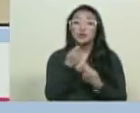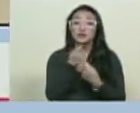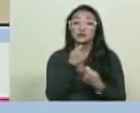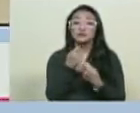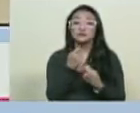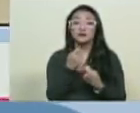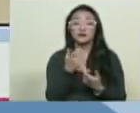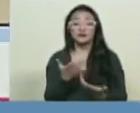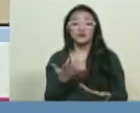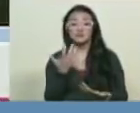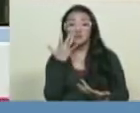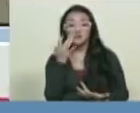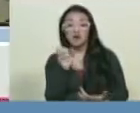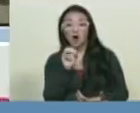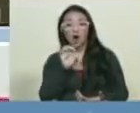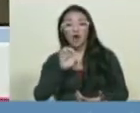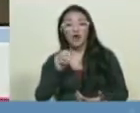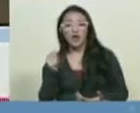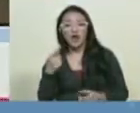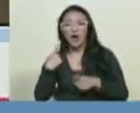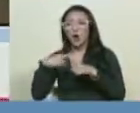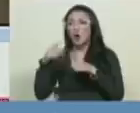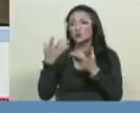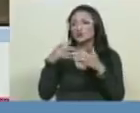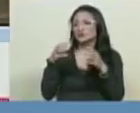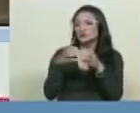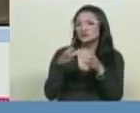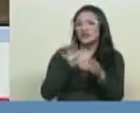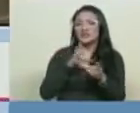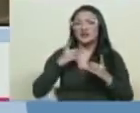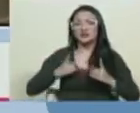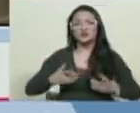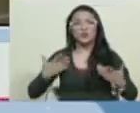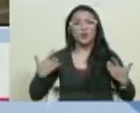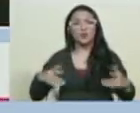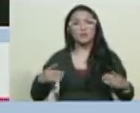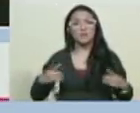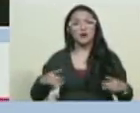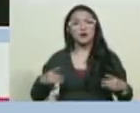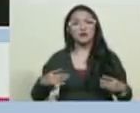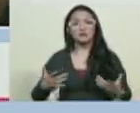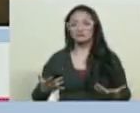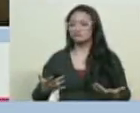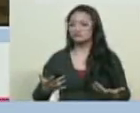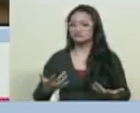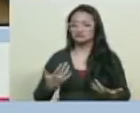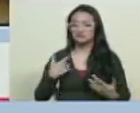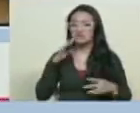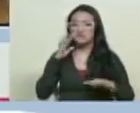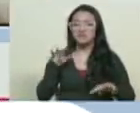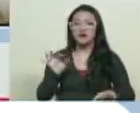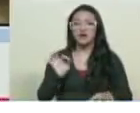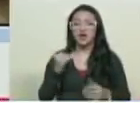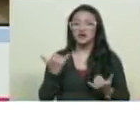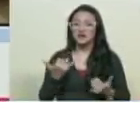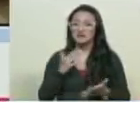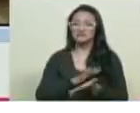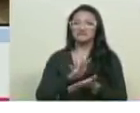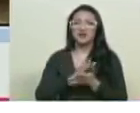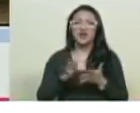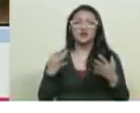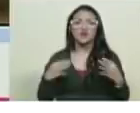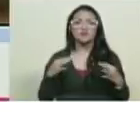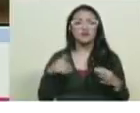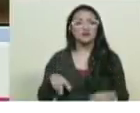ven ni en la OEA, ni en los organismos de derechos humanos. Todo lo que ocurre en Venezuela sí lo ve. Pues vean que todo ha estado en absoluta tranquilidad,